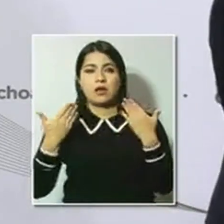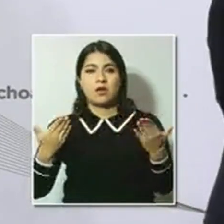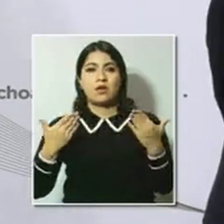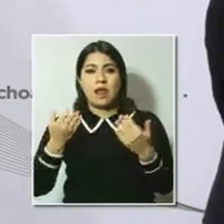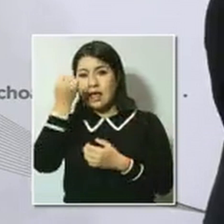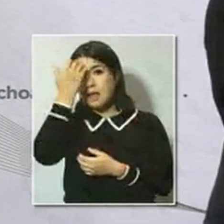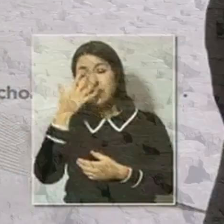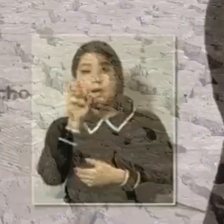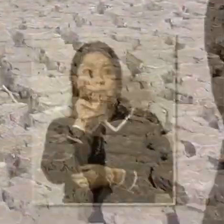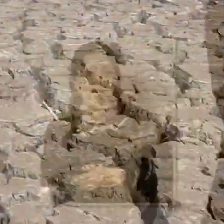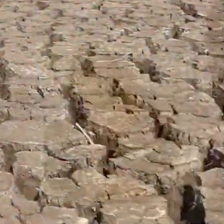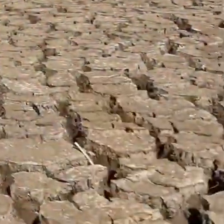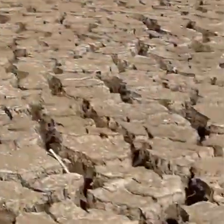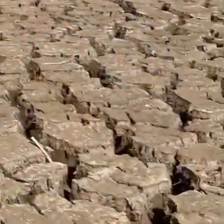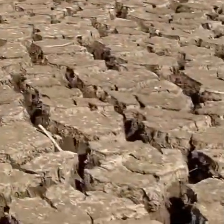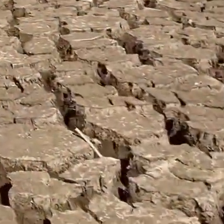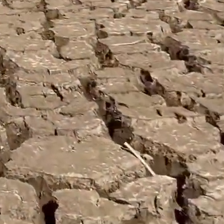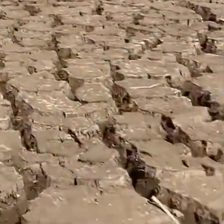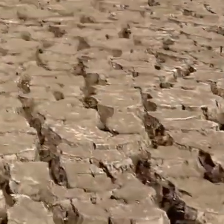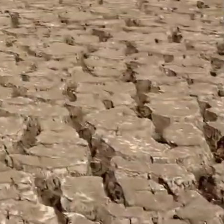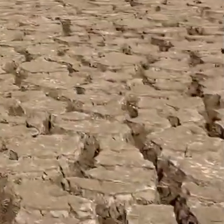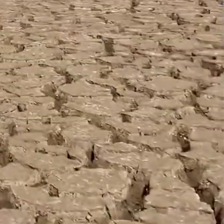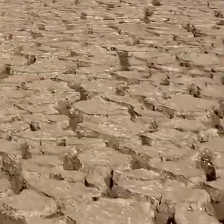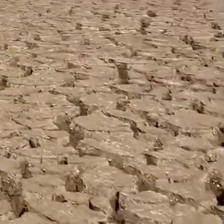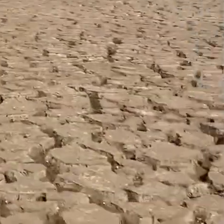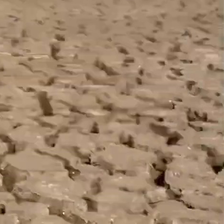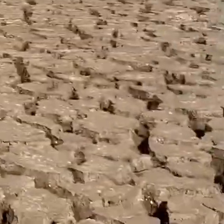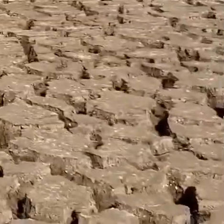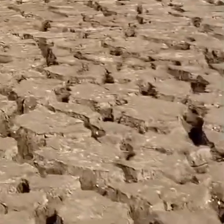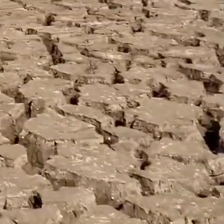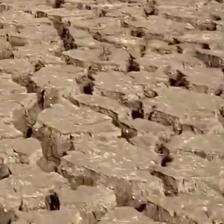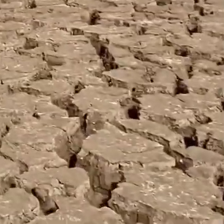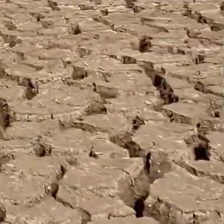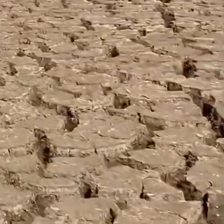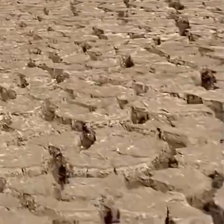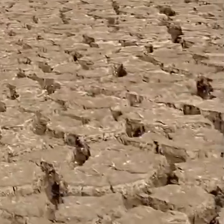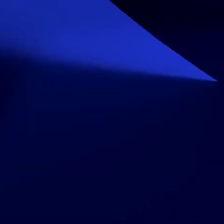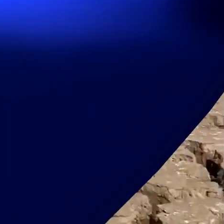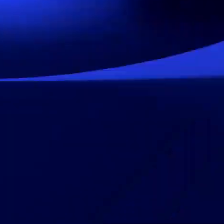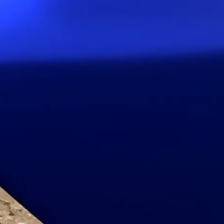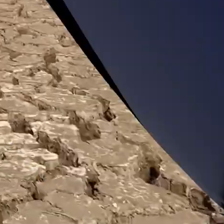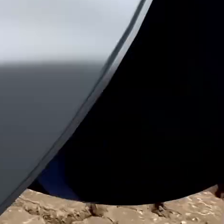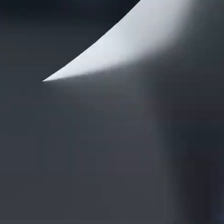la escasez del líquido y frenar así la sequía del lago. En Urbis TV Noticias, Aida Espinosa.